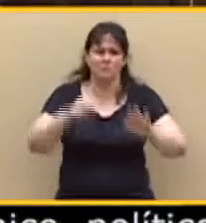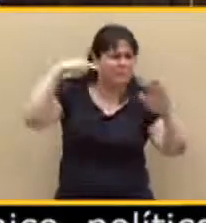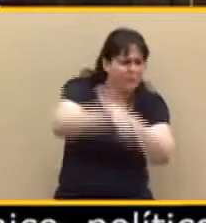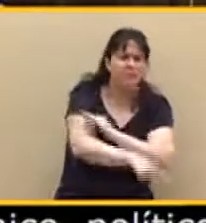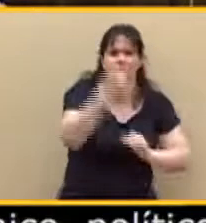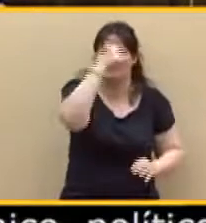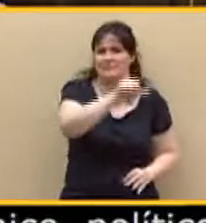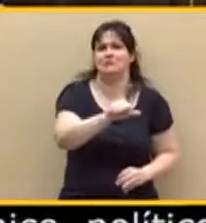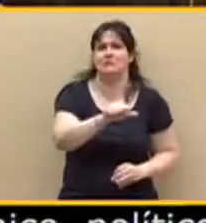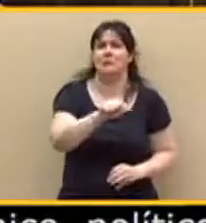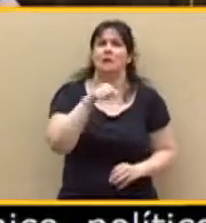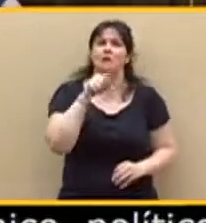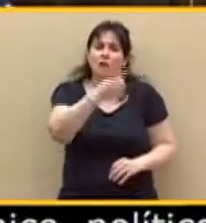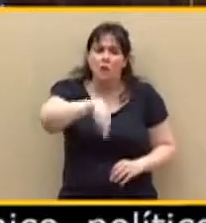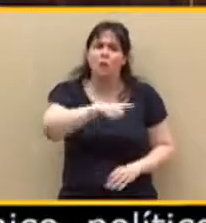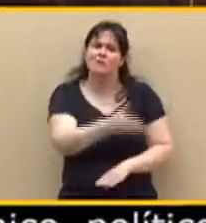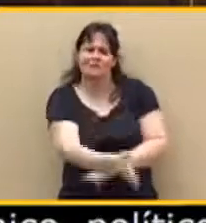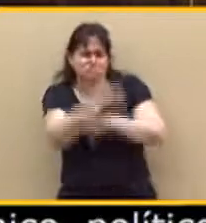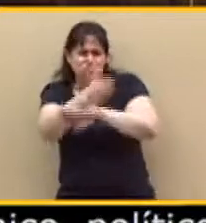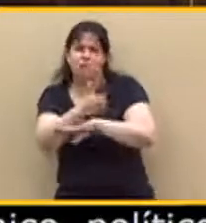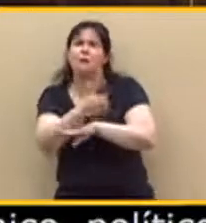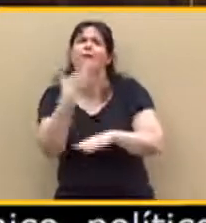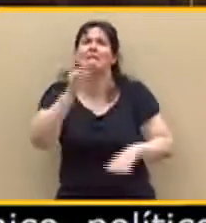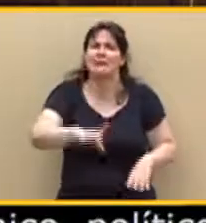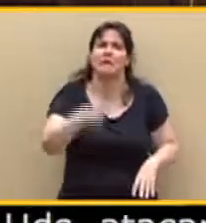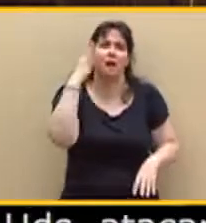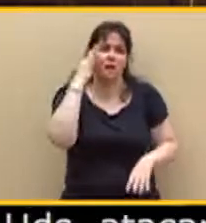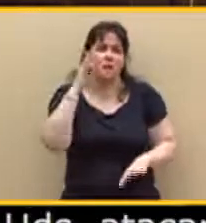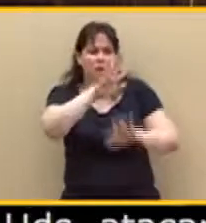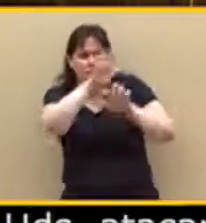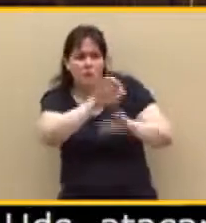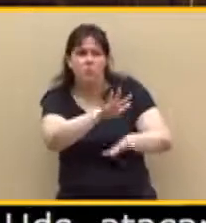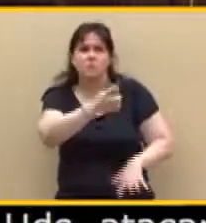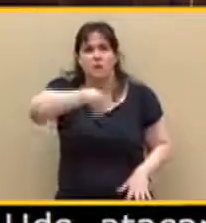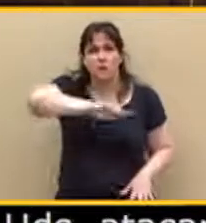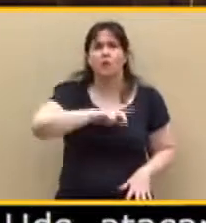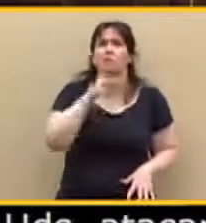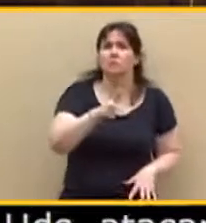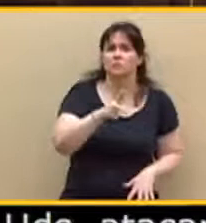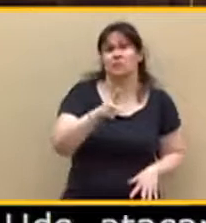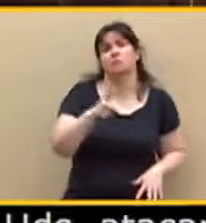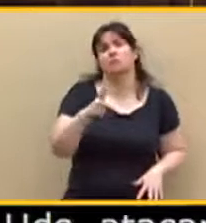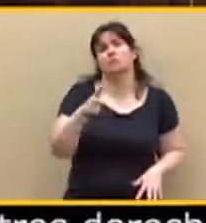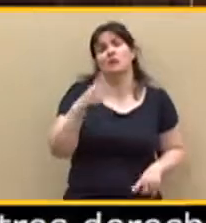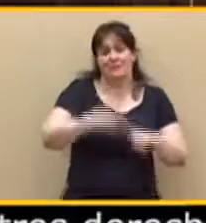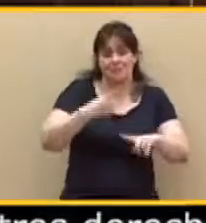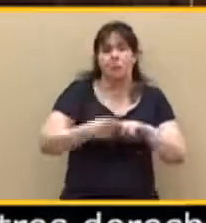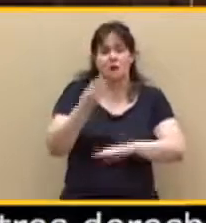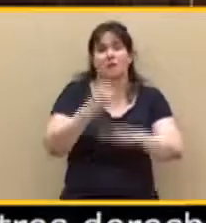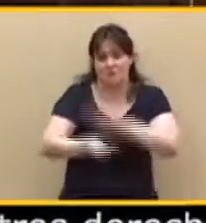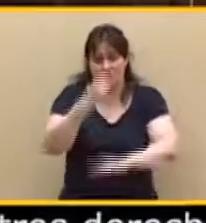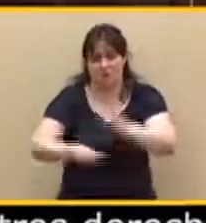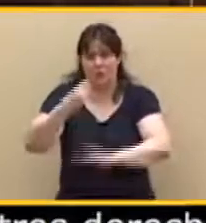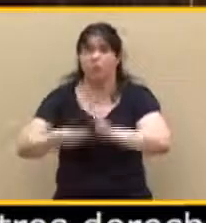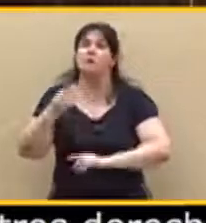Ustedes atacaron frontalmente a las mujeres cuestionando nuestros derechos sexuales y reproductivos y tuvimos que defenderlos hasta echar al señor Gallardón